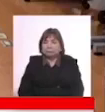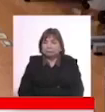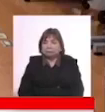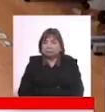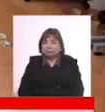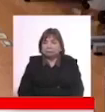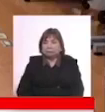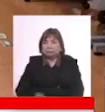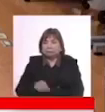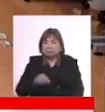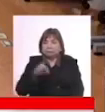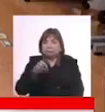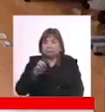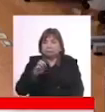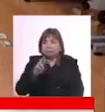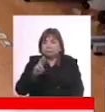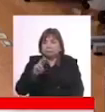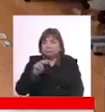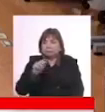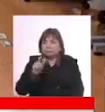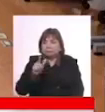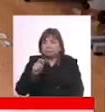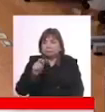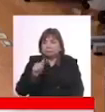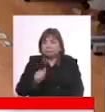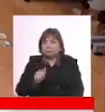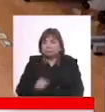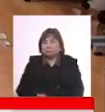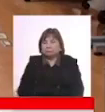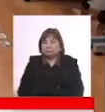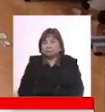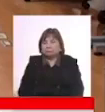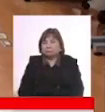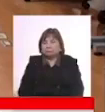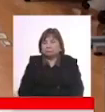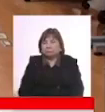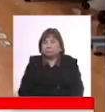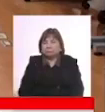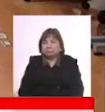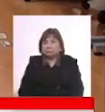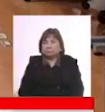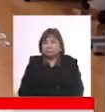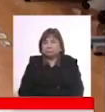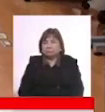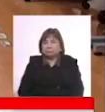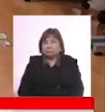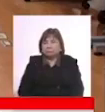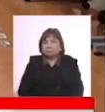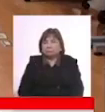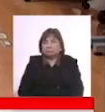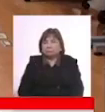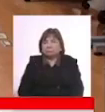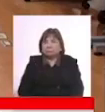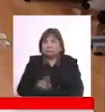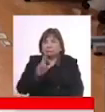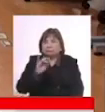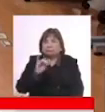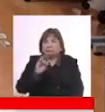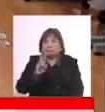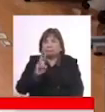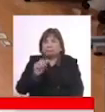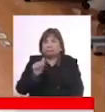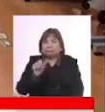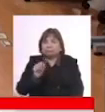Acuña Peralta, segundo Héctor. Vamos a volver a llamar. Castillo Rivas.